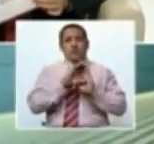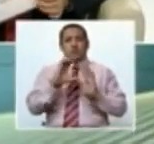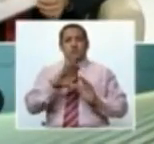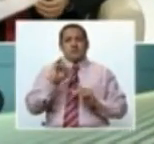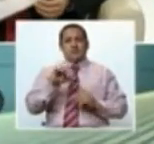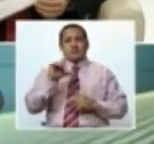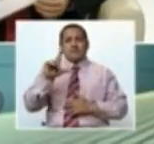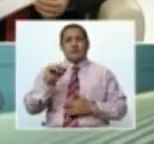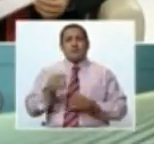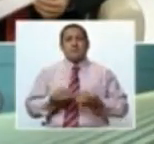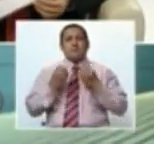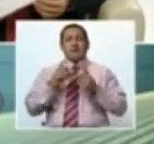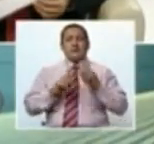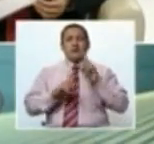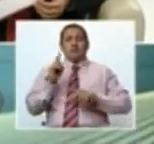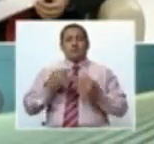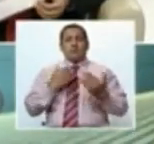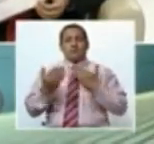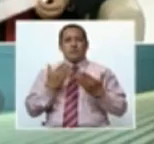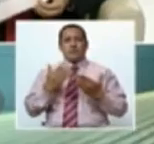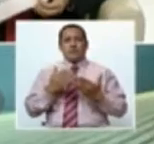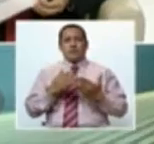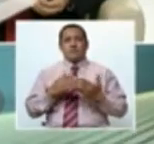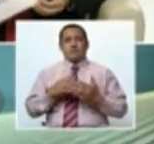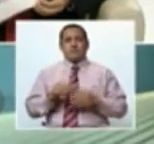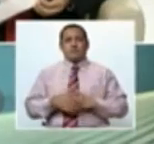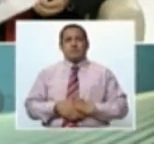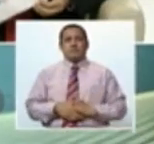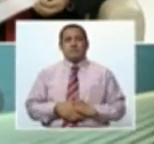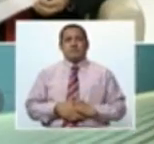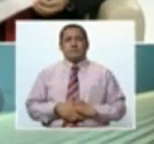Civil para, de alguna manera,